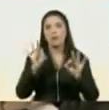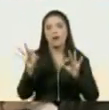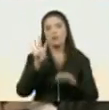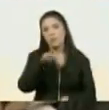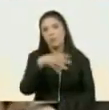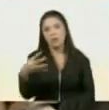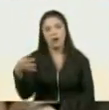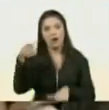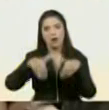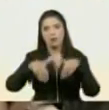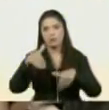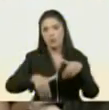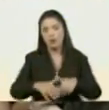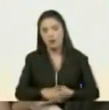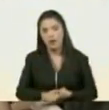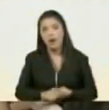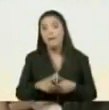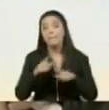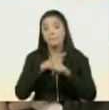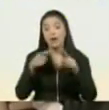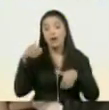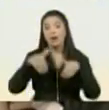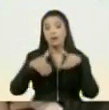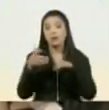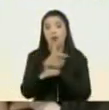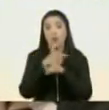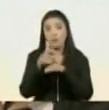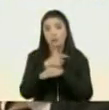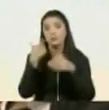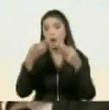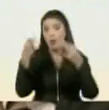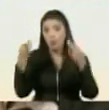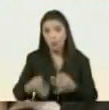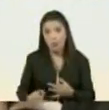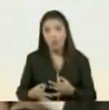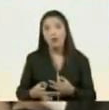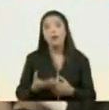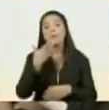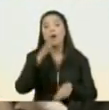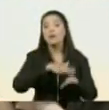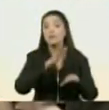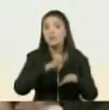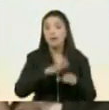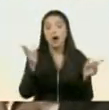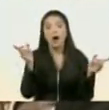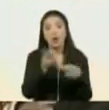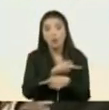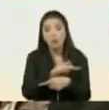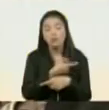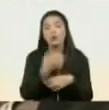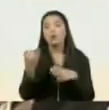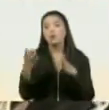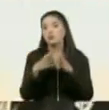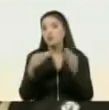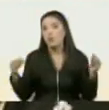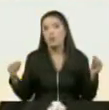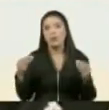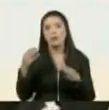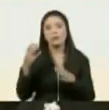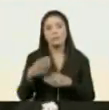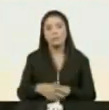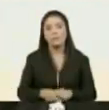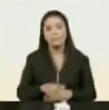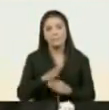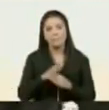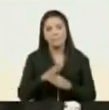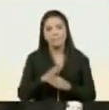electoral y que para las elecciones de gobernadores seguramente iba a anunciar los días de agosto para la inscripción de las candidaturas. Alcalde, el día de